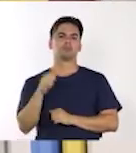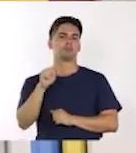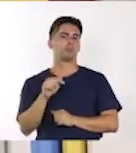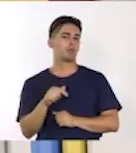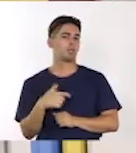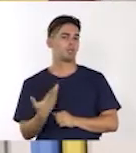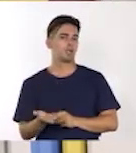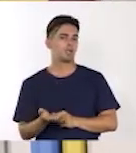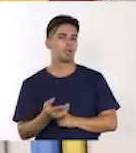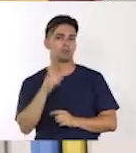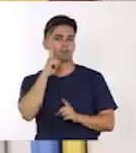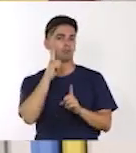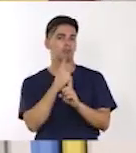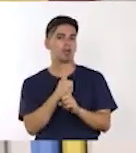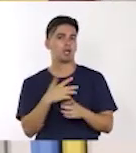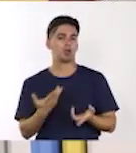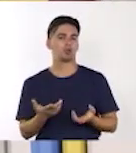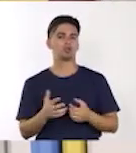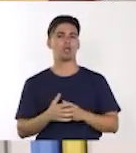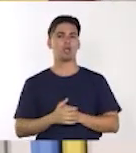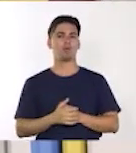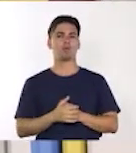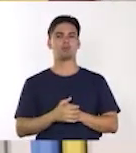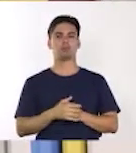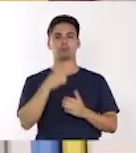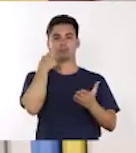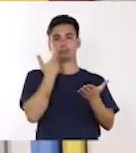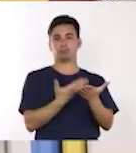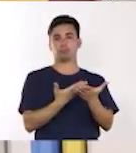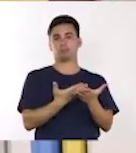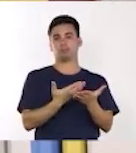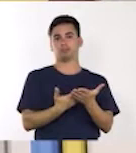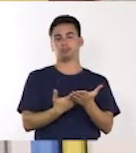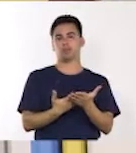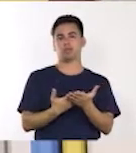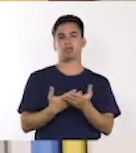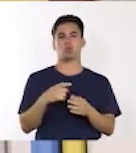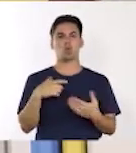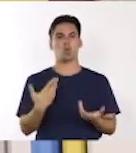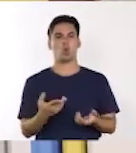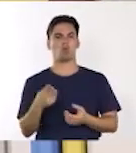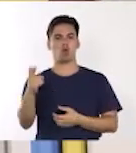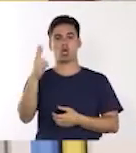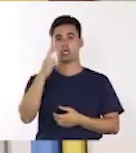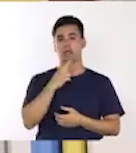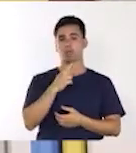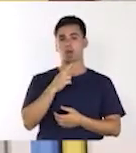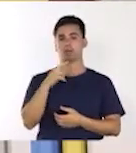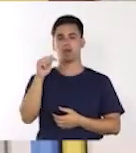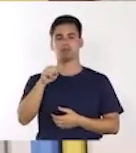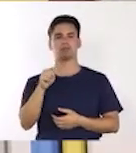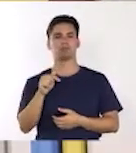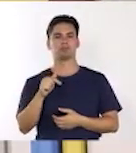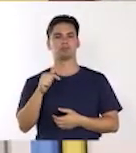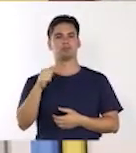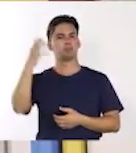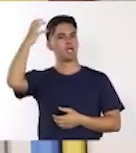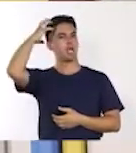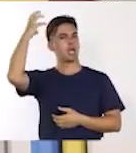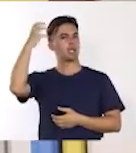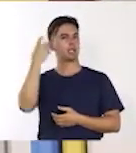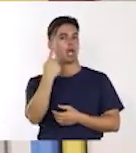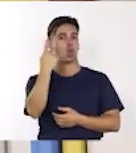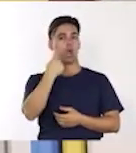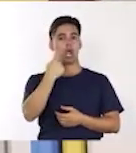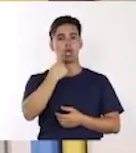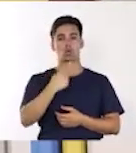que en el contexto actual encontramos su manifestación más evidente en la respuesta que han dado algunos estados